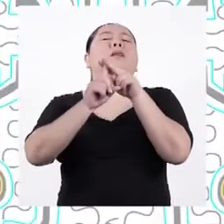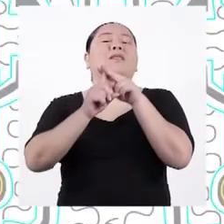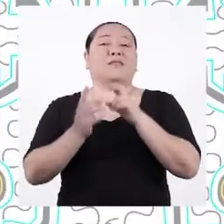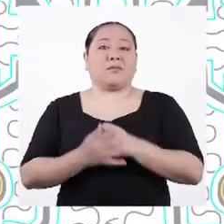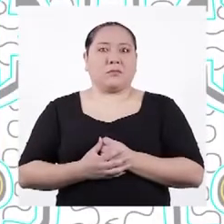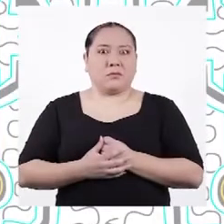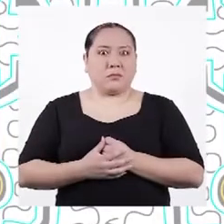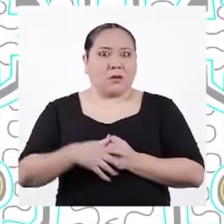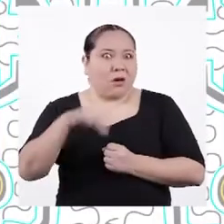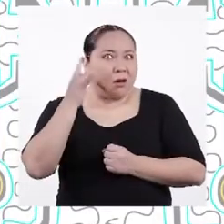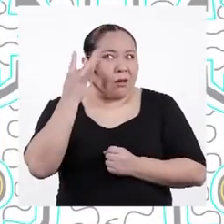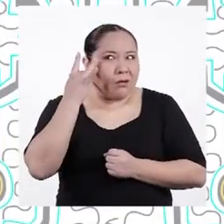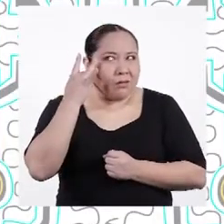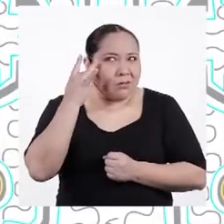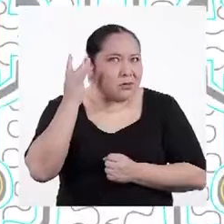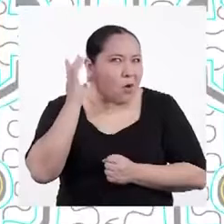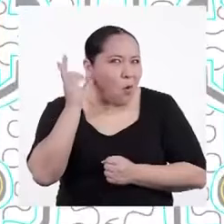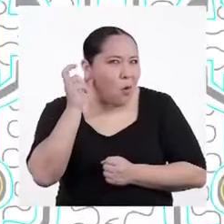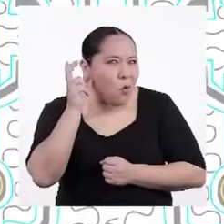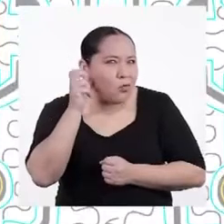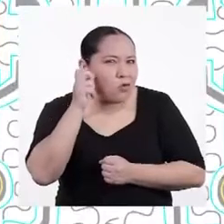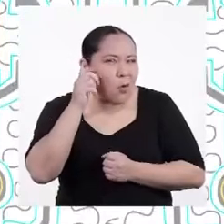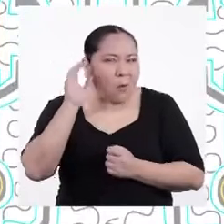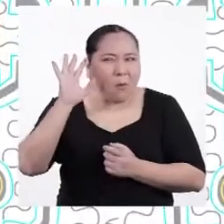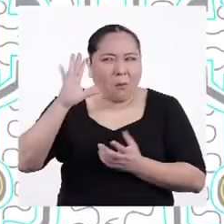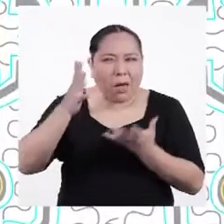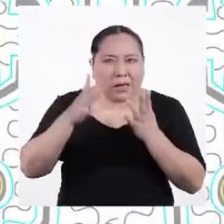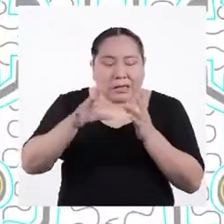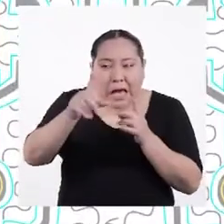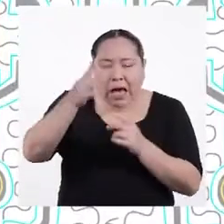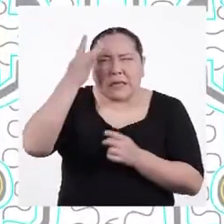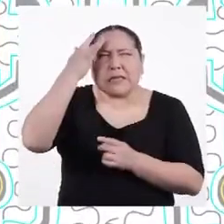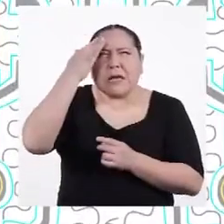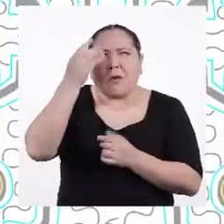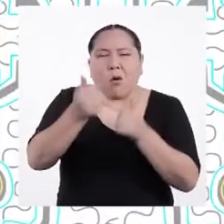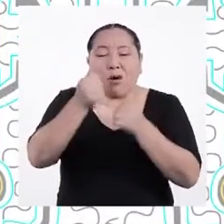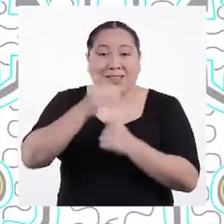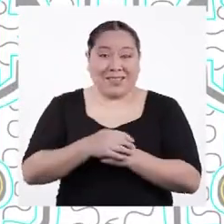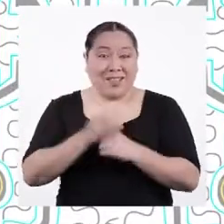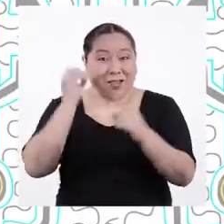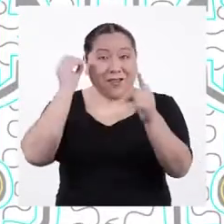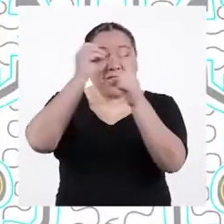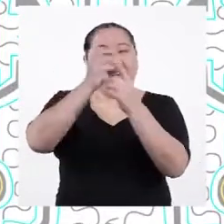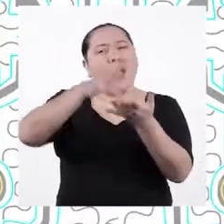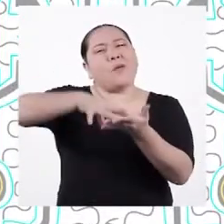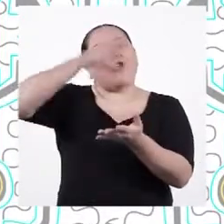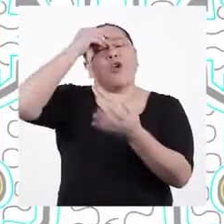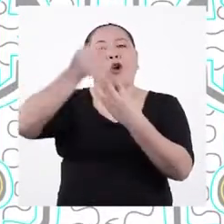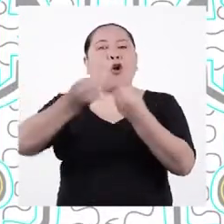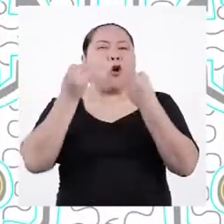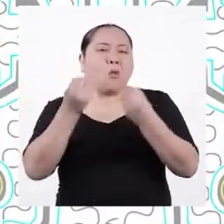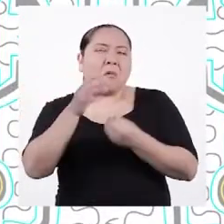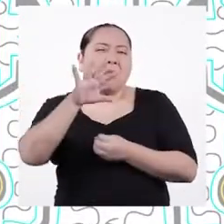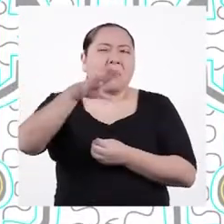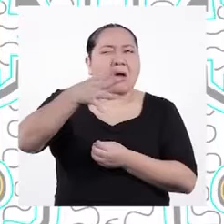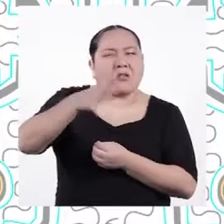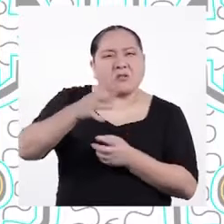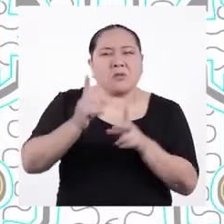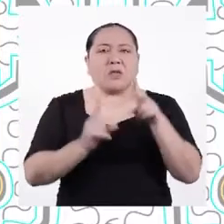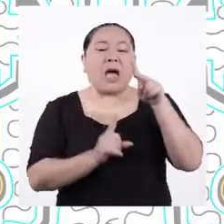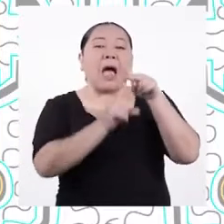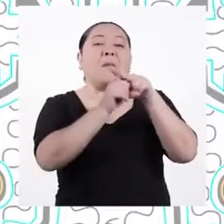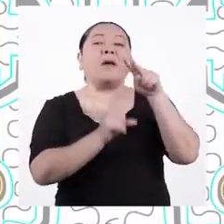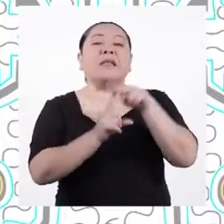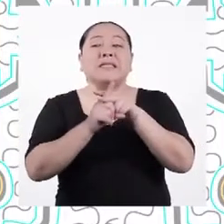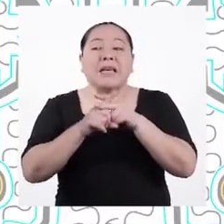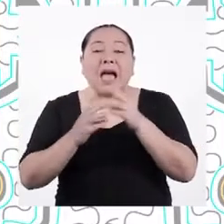sí que sonó a adivinanza. Nuestro reto del día será aprender cómo podemos estimar la probabilidad